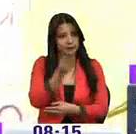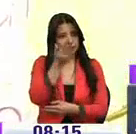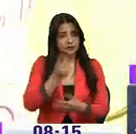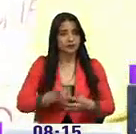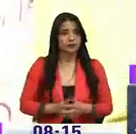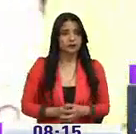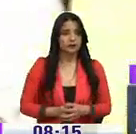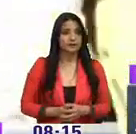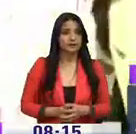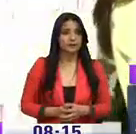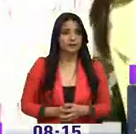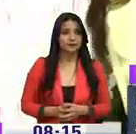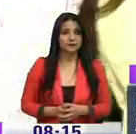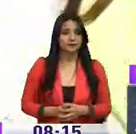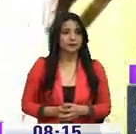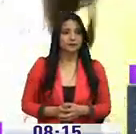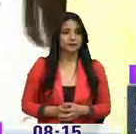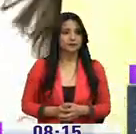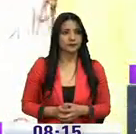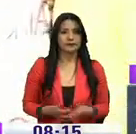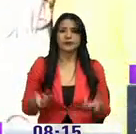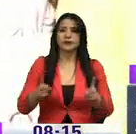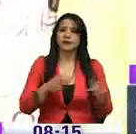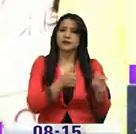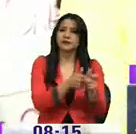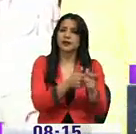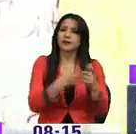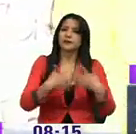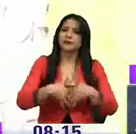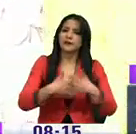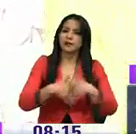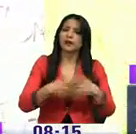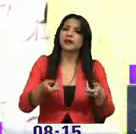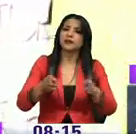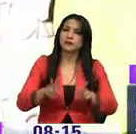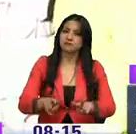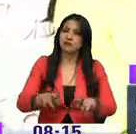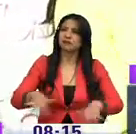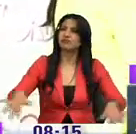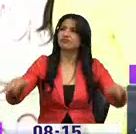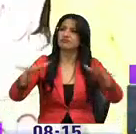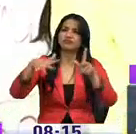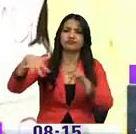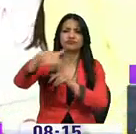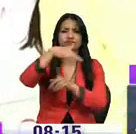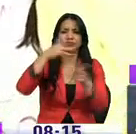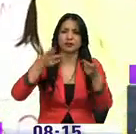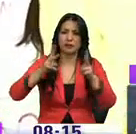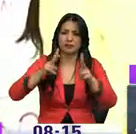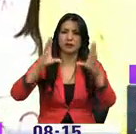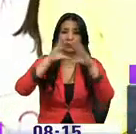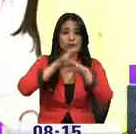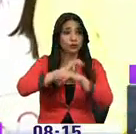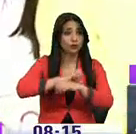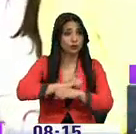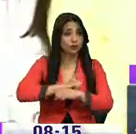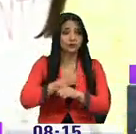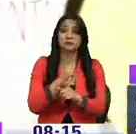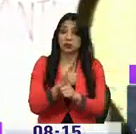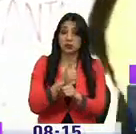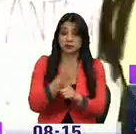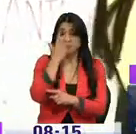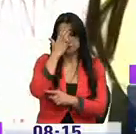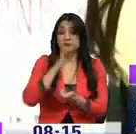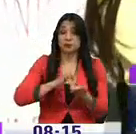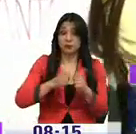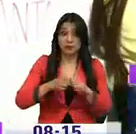las preocupaciones es que al parecer hay una fábrica aquí cerca y ellos también contaminan el ambiente, en especial durante las noches, y es uno de los principales